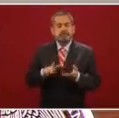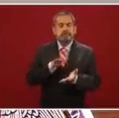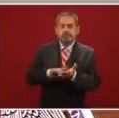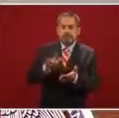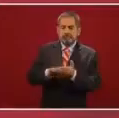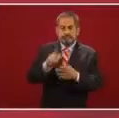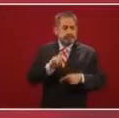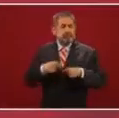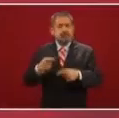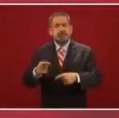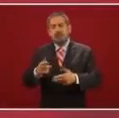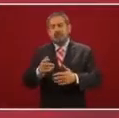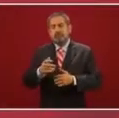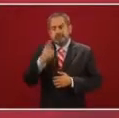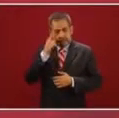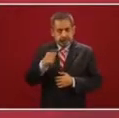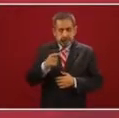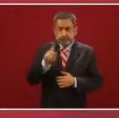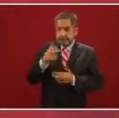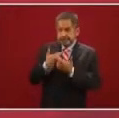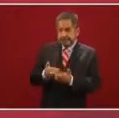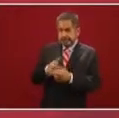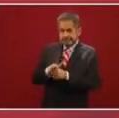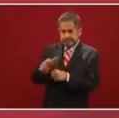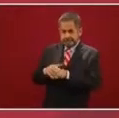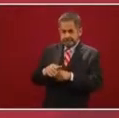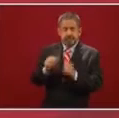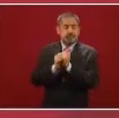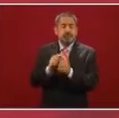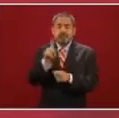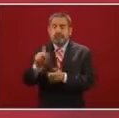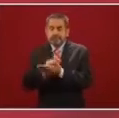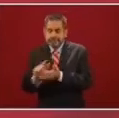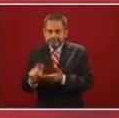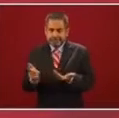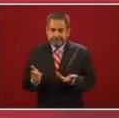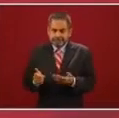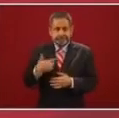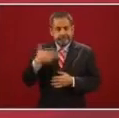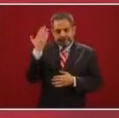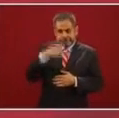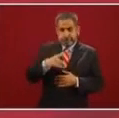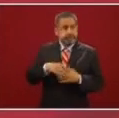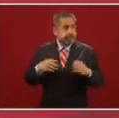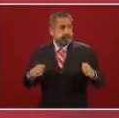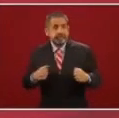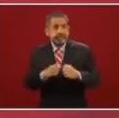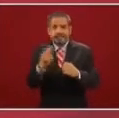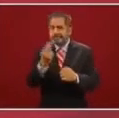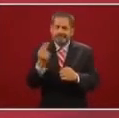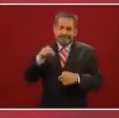apoyar para garantizar el abasto del agua debidamente desinfectada. Como ustedes saben, en caso de una emergencia se